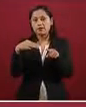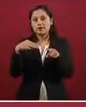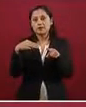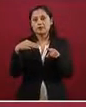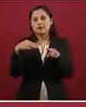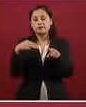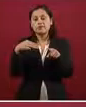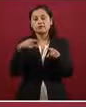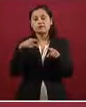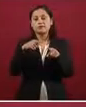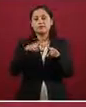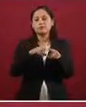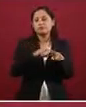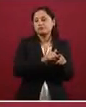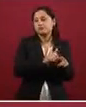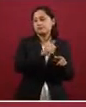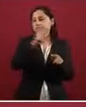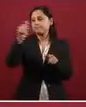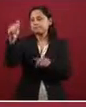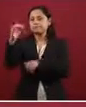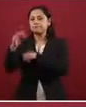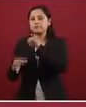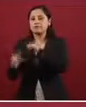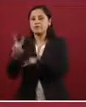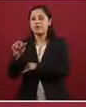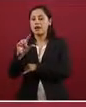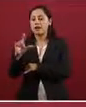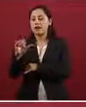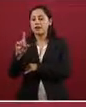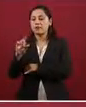hasta Valladolid, es público,